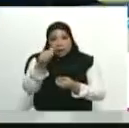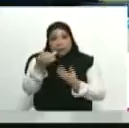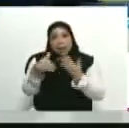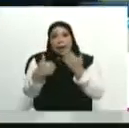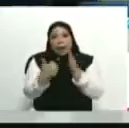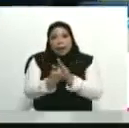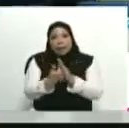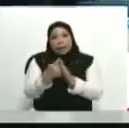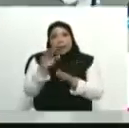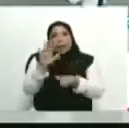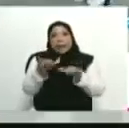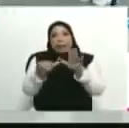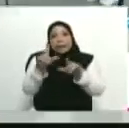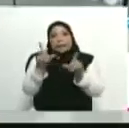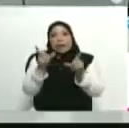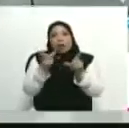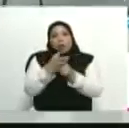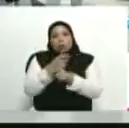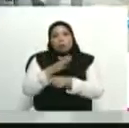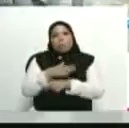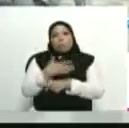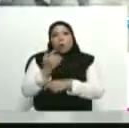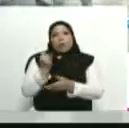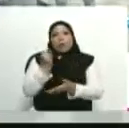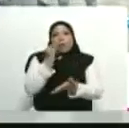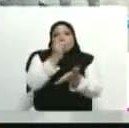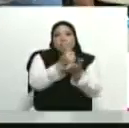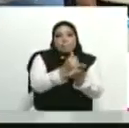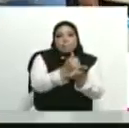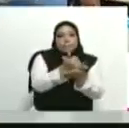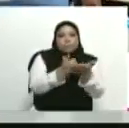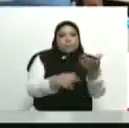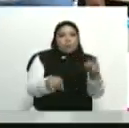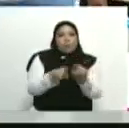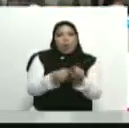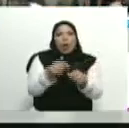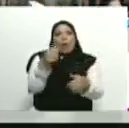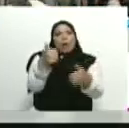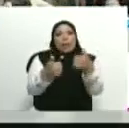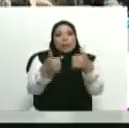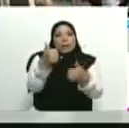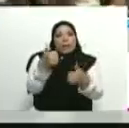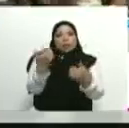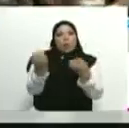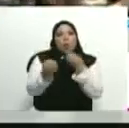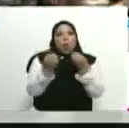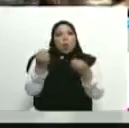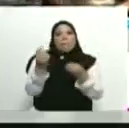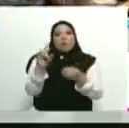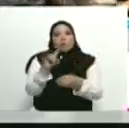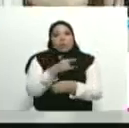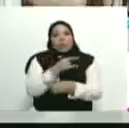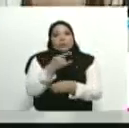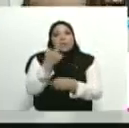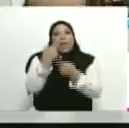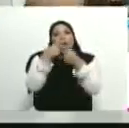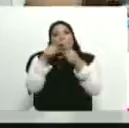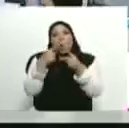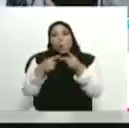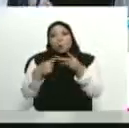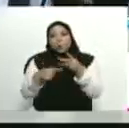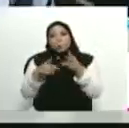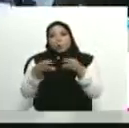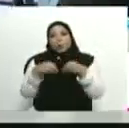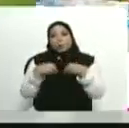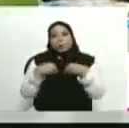15 de agosto, van a poder acceder, igual como accedieron para hacer su postulación, y poder verificar cuál ha sido la asignación que le ha dado el